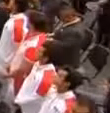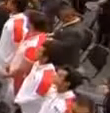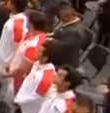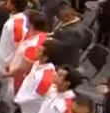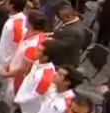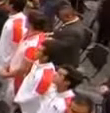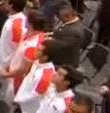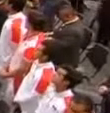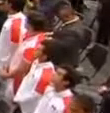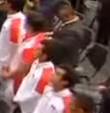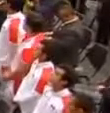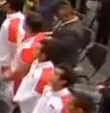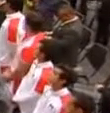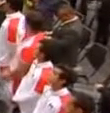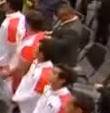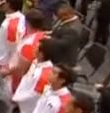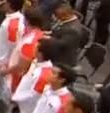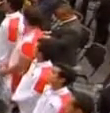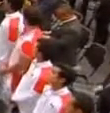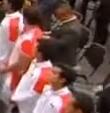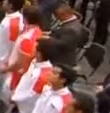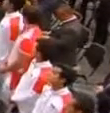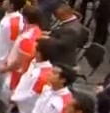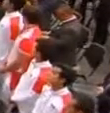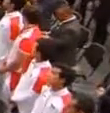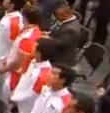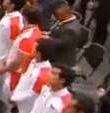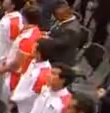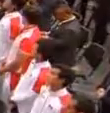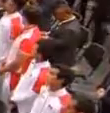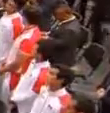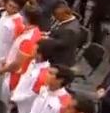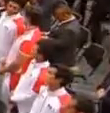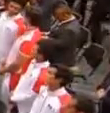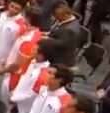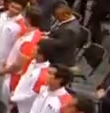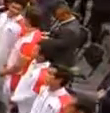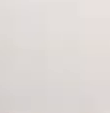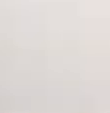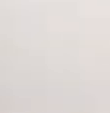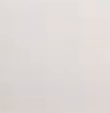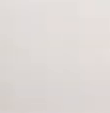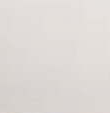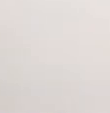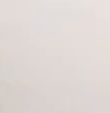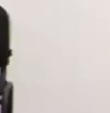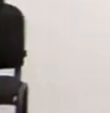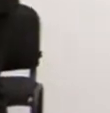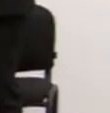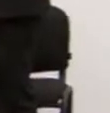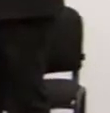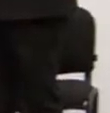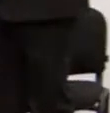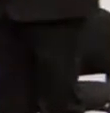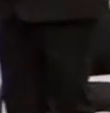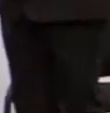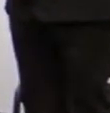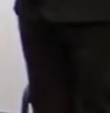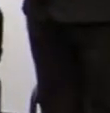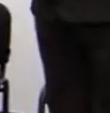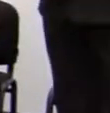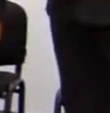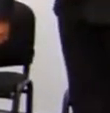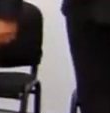Agradecemos a todos ustedes su amable asistencia. Deseamos que tengan un excelente día y de la misma forma deseamos